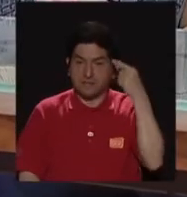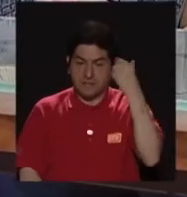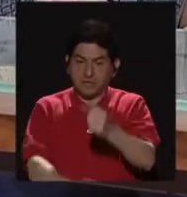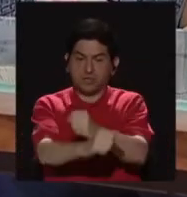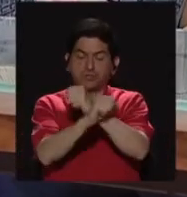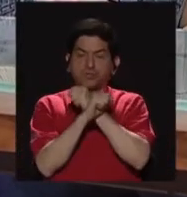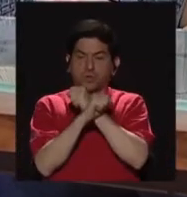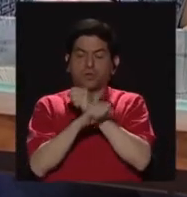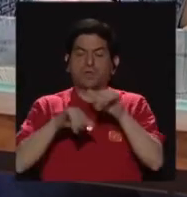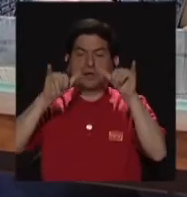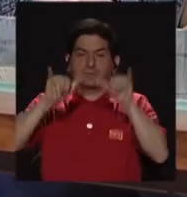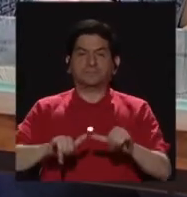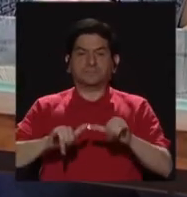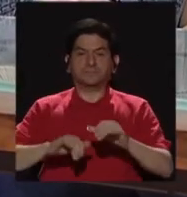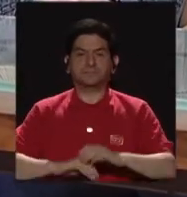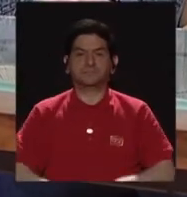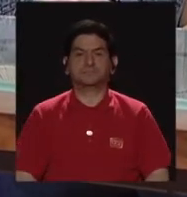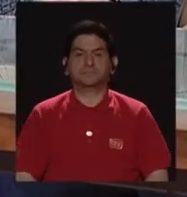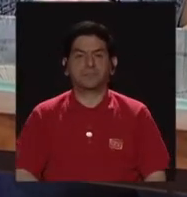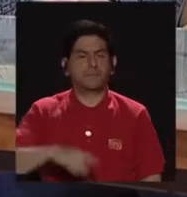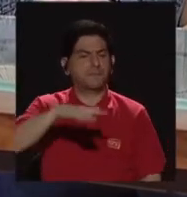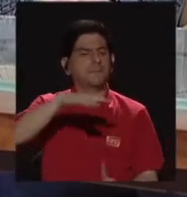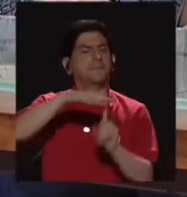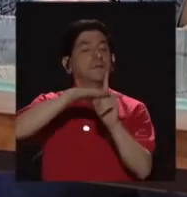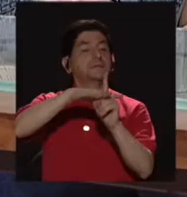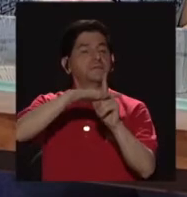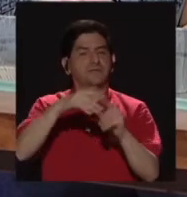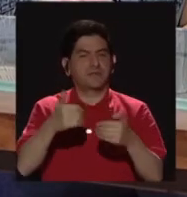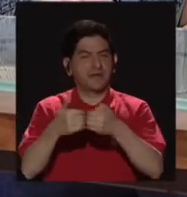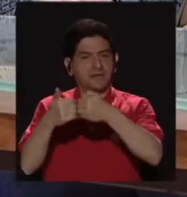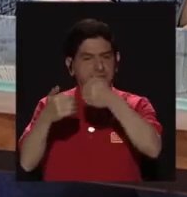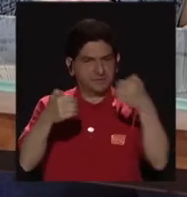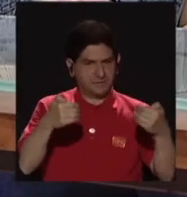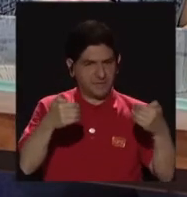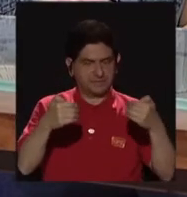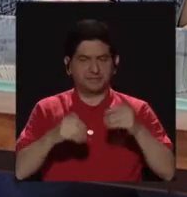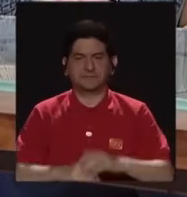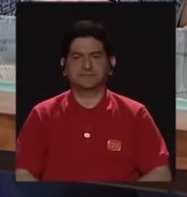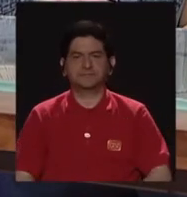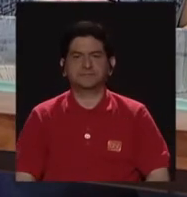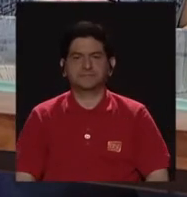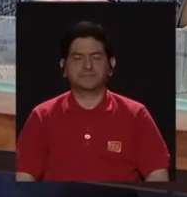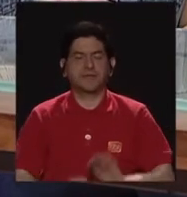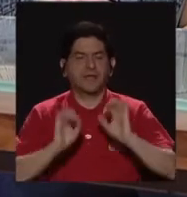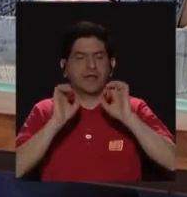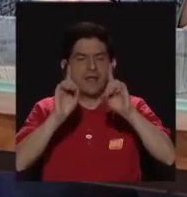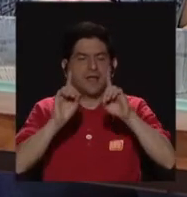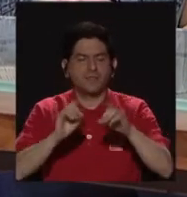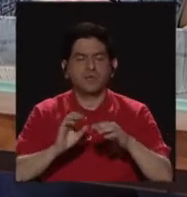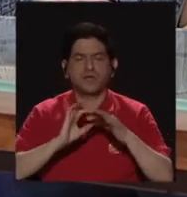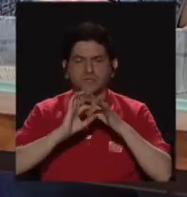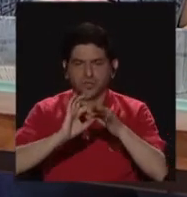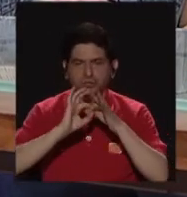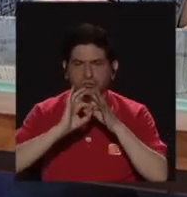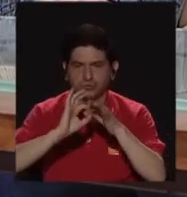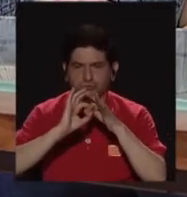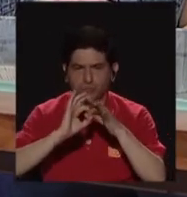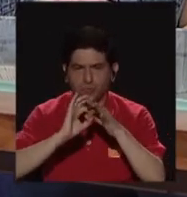garantice la visibilidad por otra parte y la educación sexual